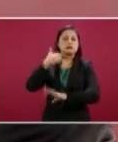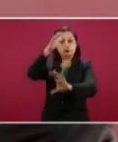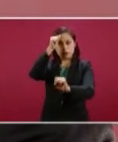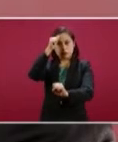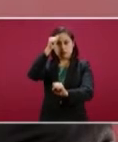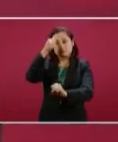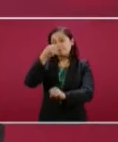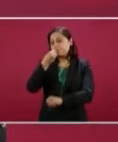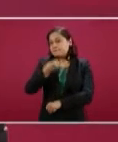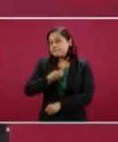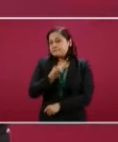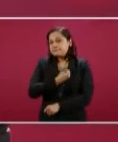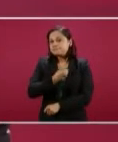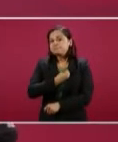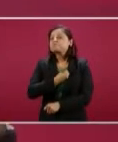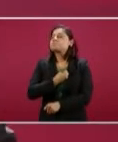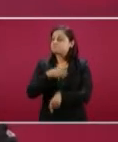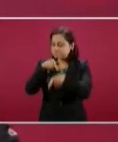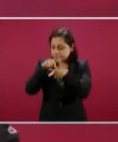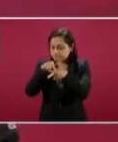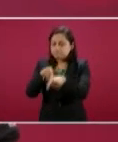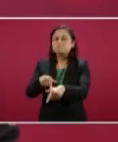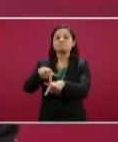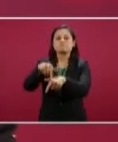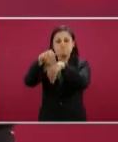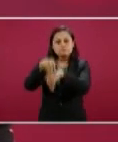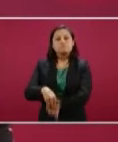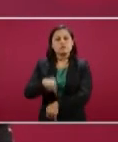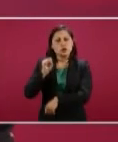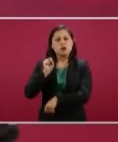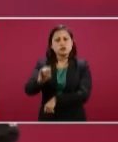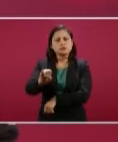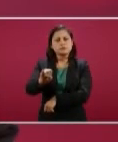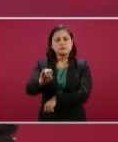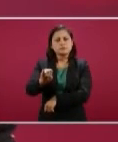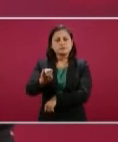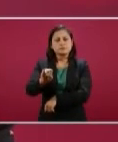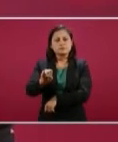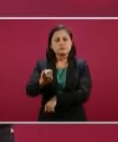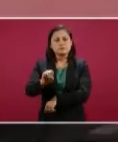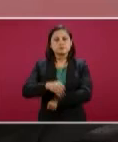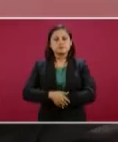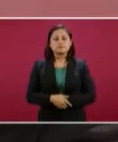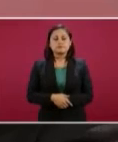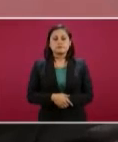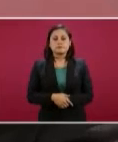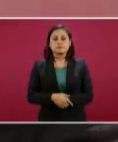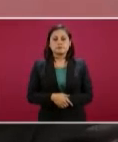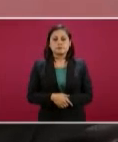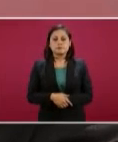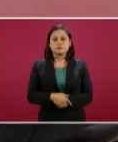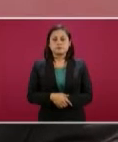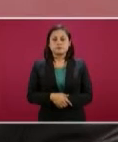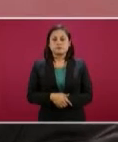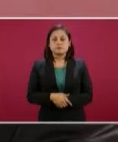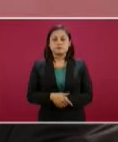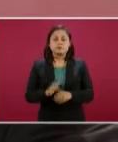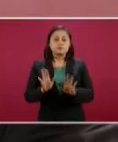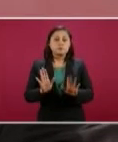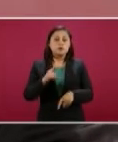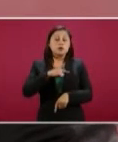importante que sin duda se expresó en las urnas. Esa expresión en las urnas requiere una observación más detallada en la medida en